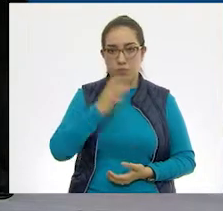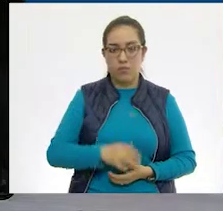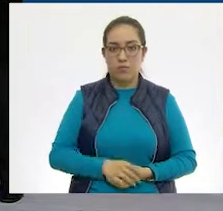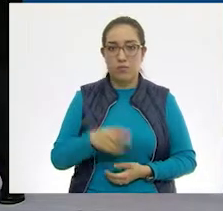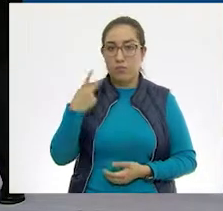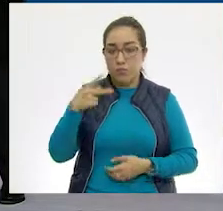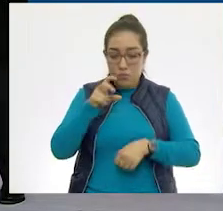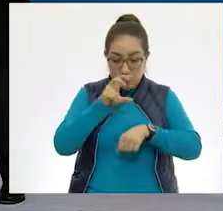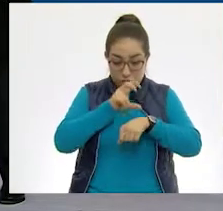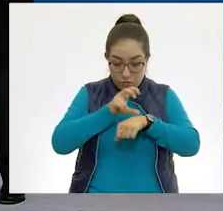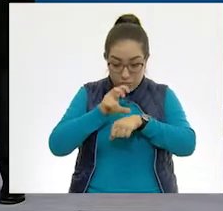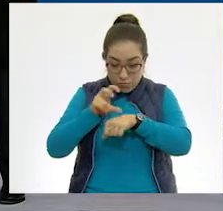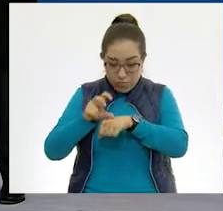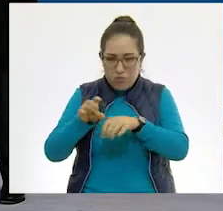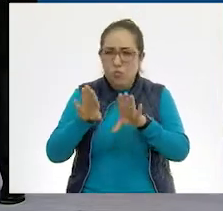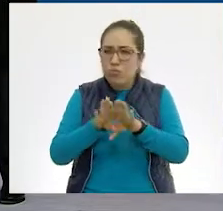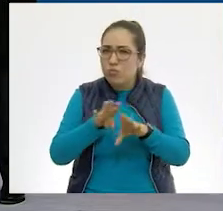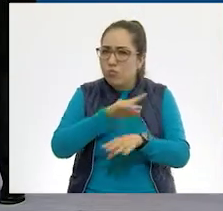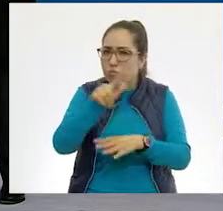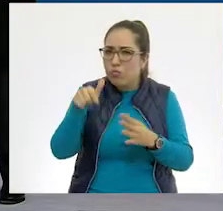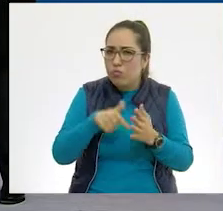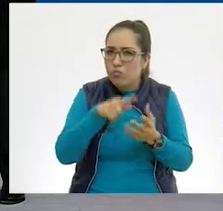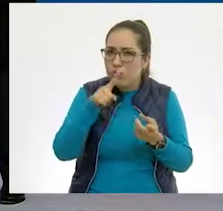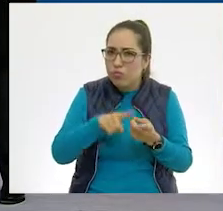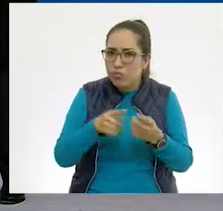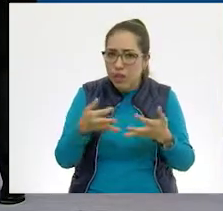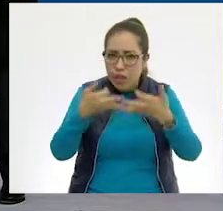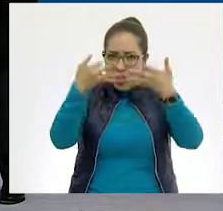Depositan sus huevos en la tierra.